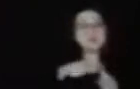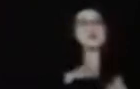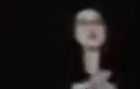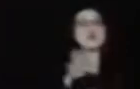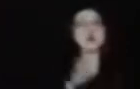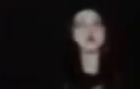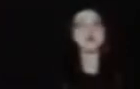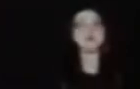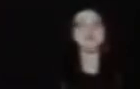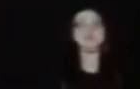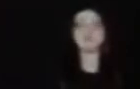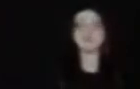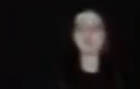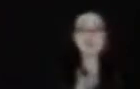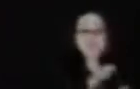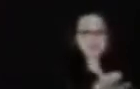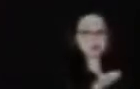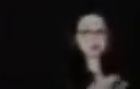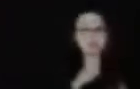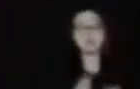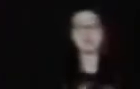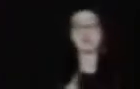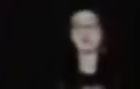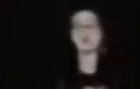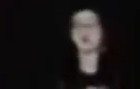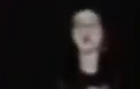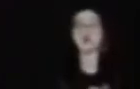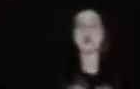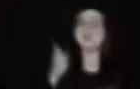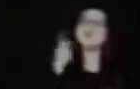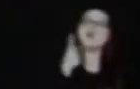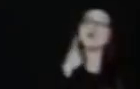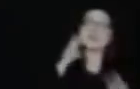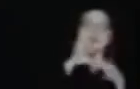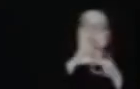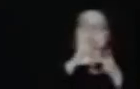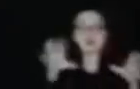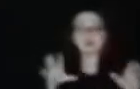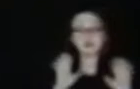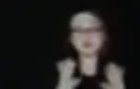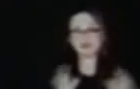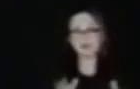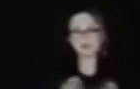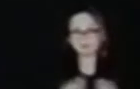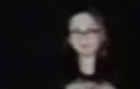separación del poder económico del poder político.